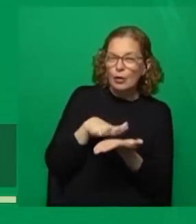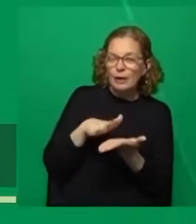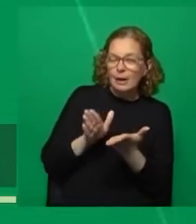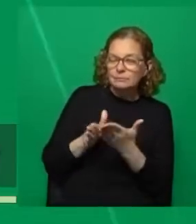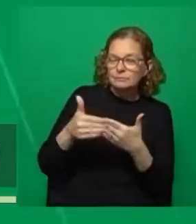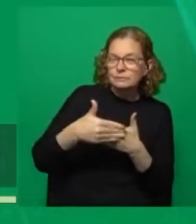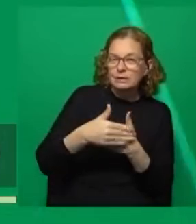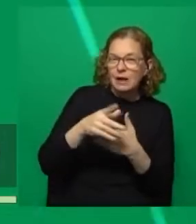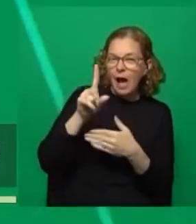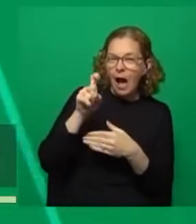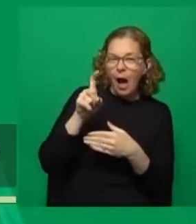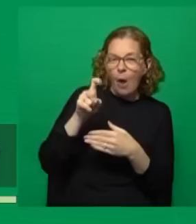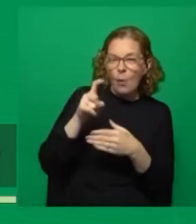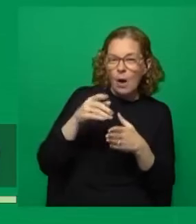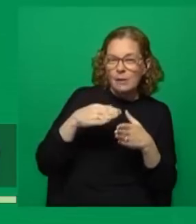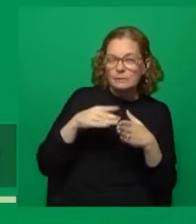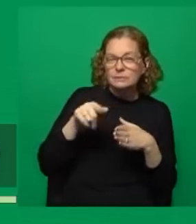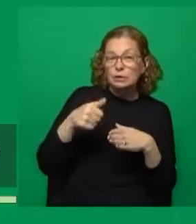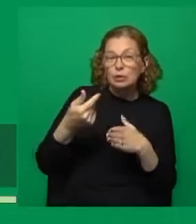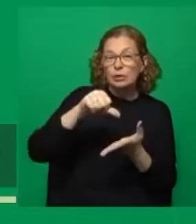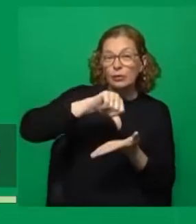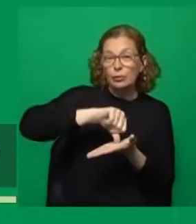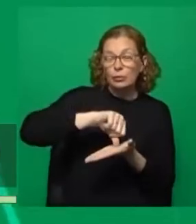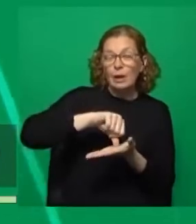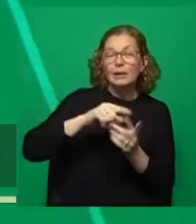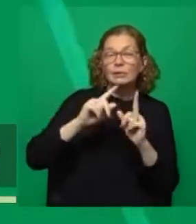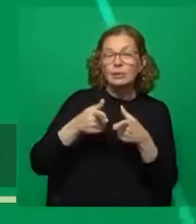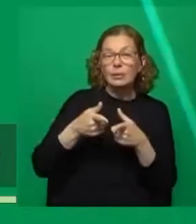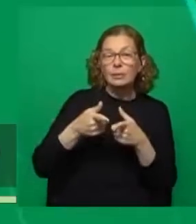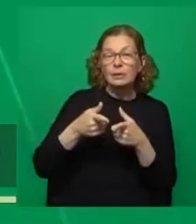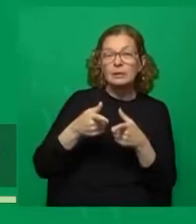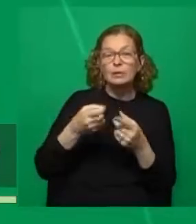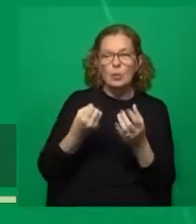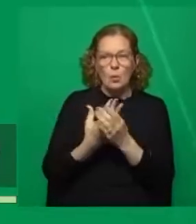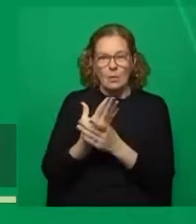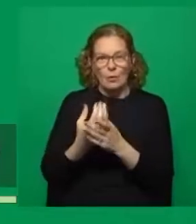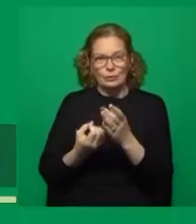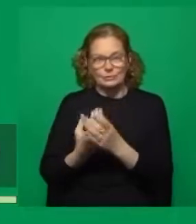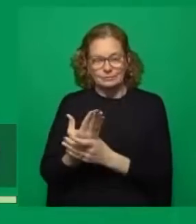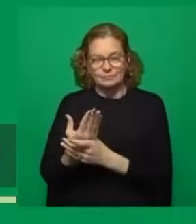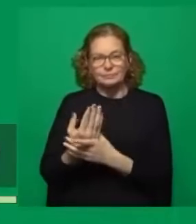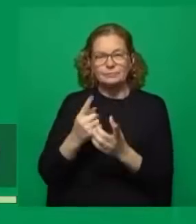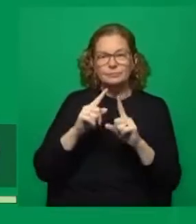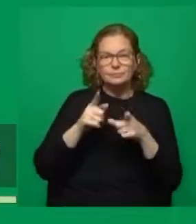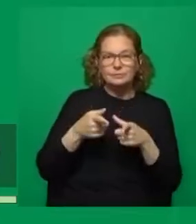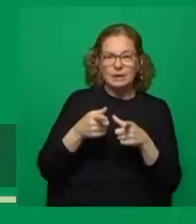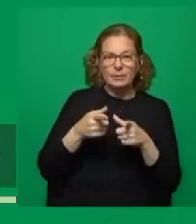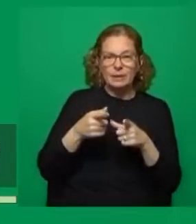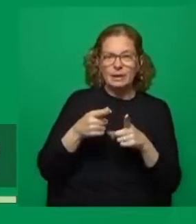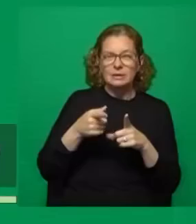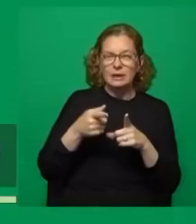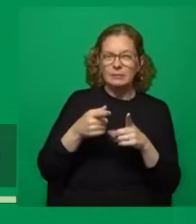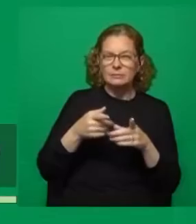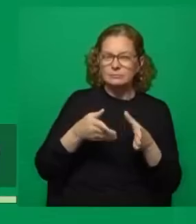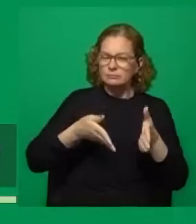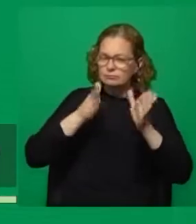costera de Montevideo y también de otras ciudades del interior emprendimientos urbanos y también inmobiliarios que